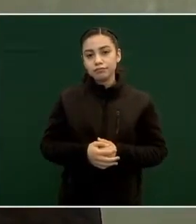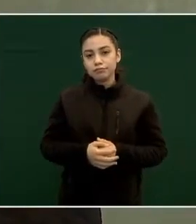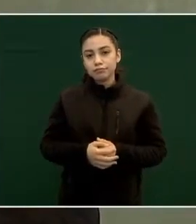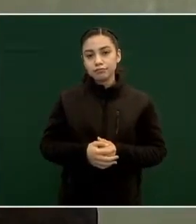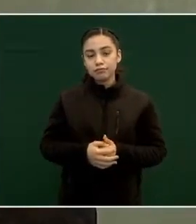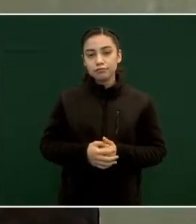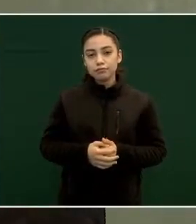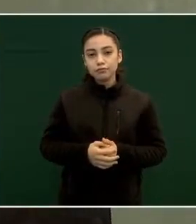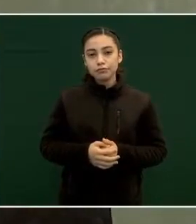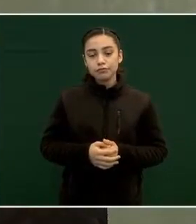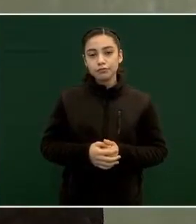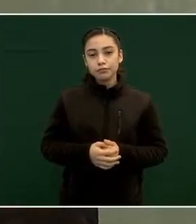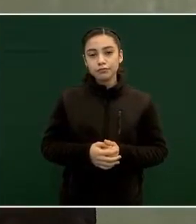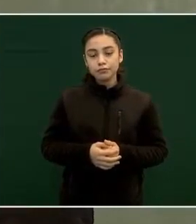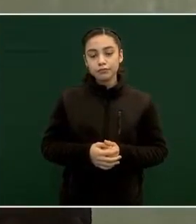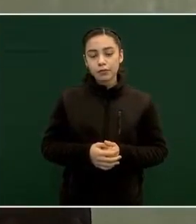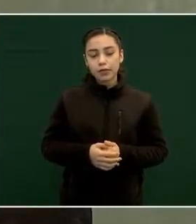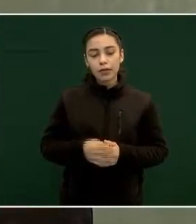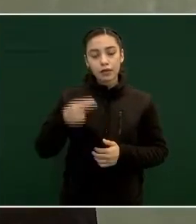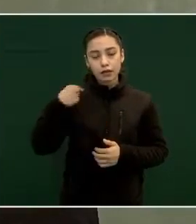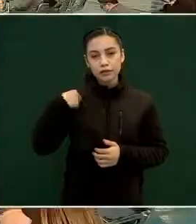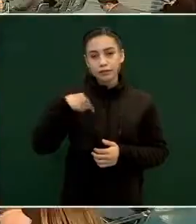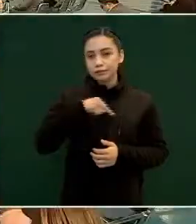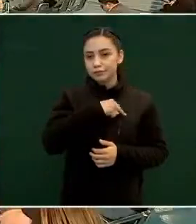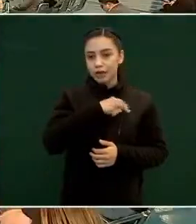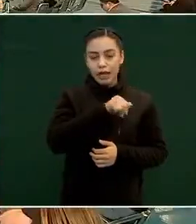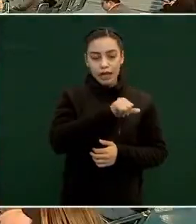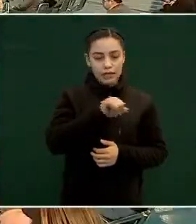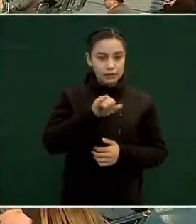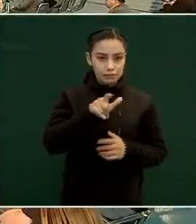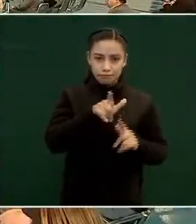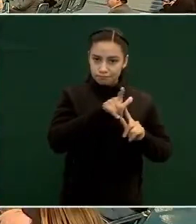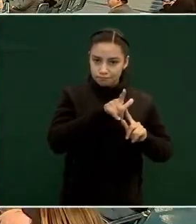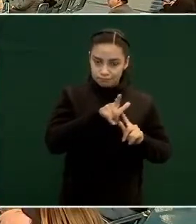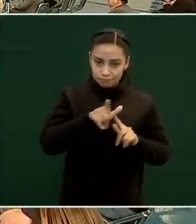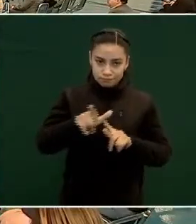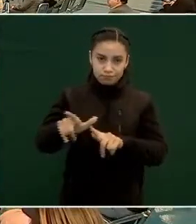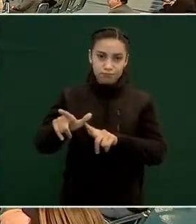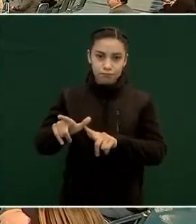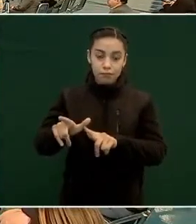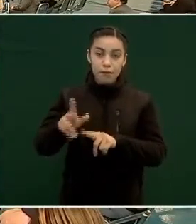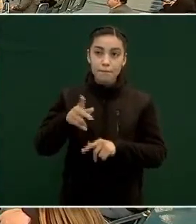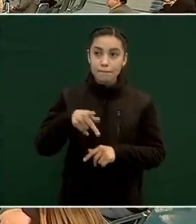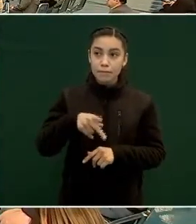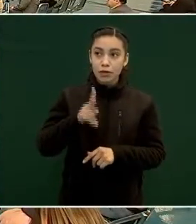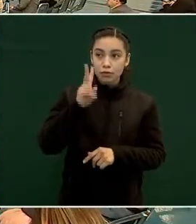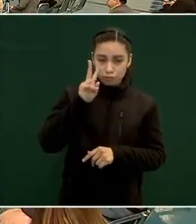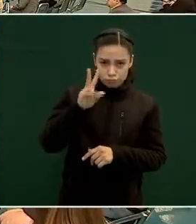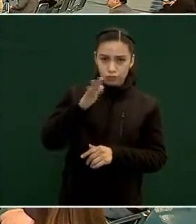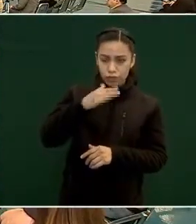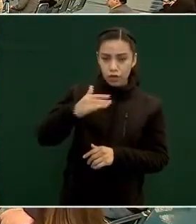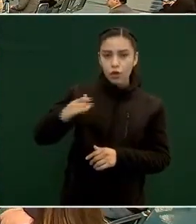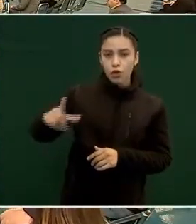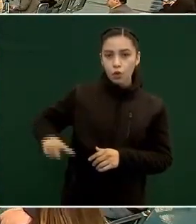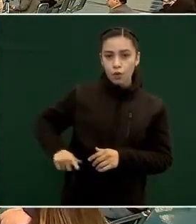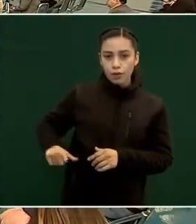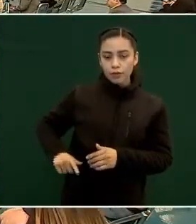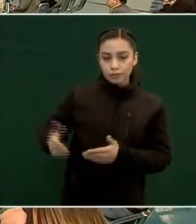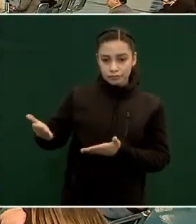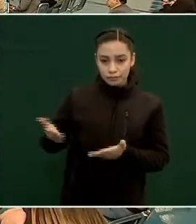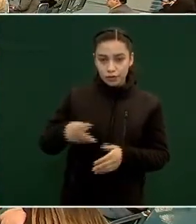Entonces, y vamos a continuar de esa forma. Pero a ver, gobernador. Gracias, presidente.